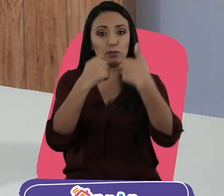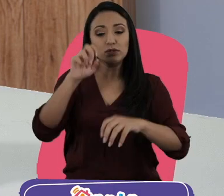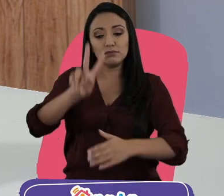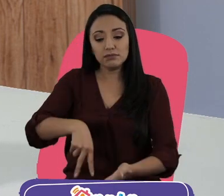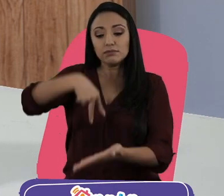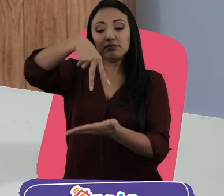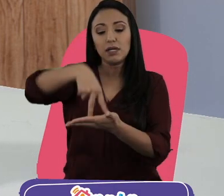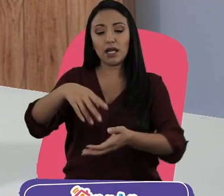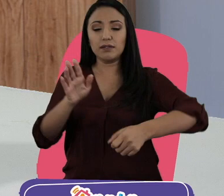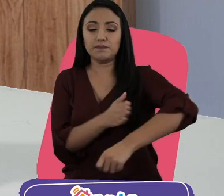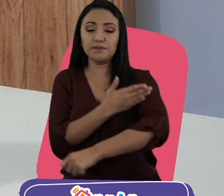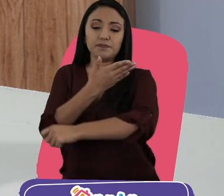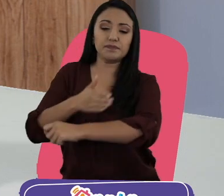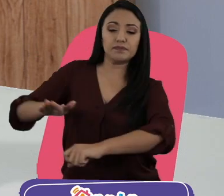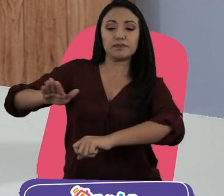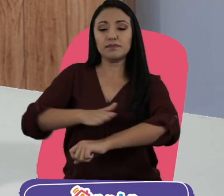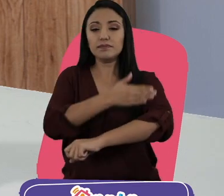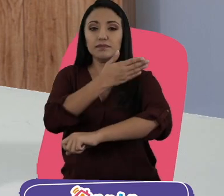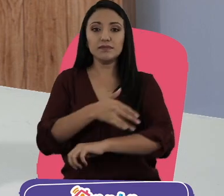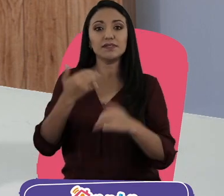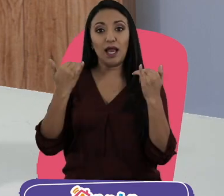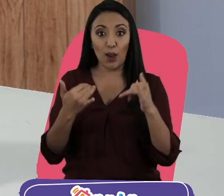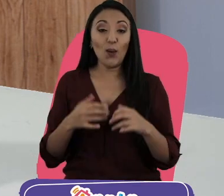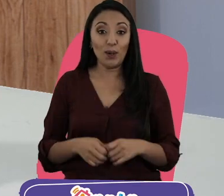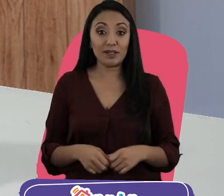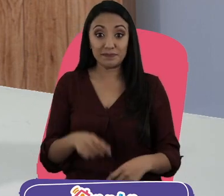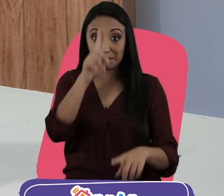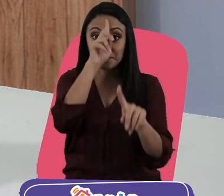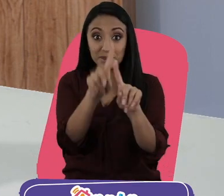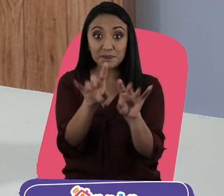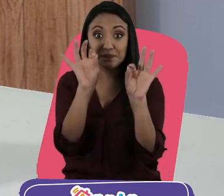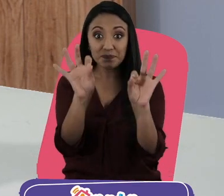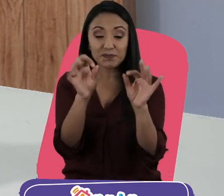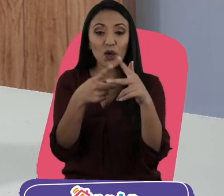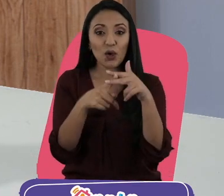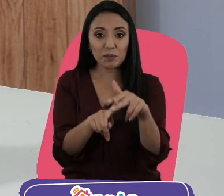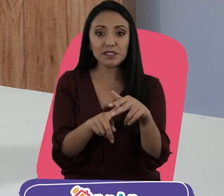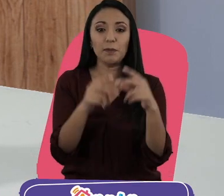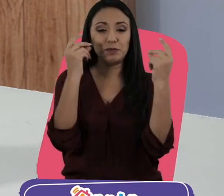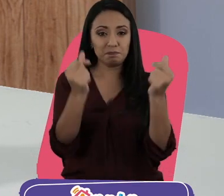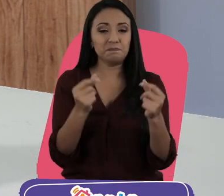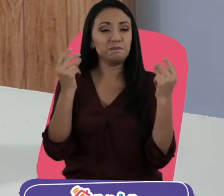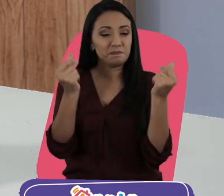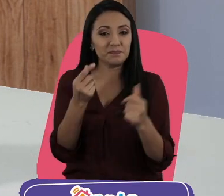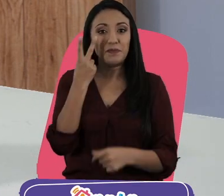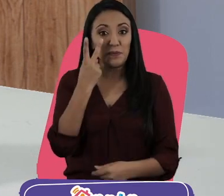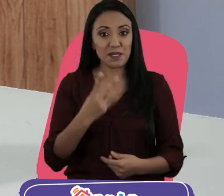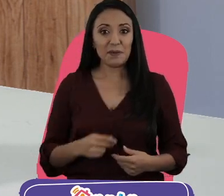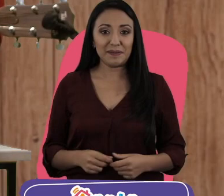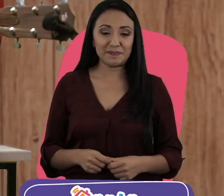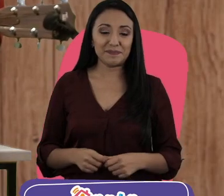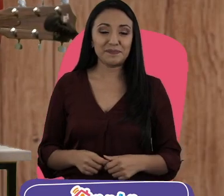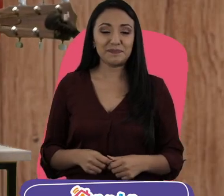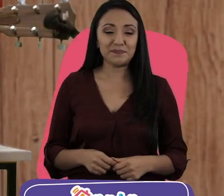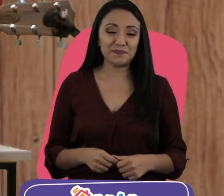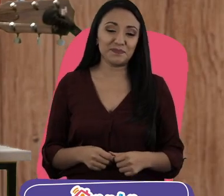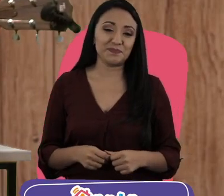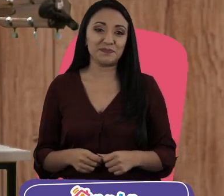nos acompañen con la canción que creamos el día de hoy. ¿De acuerdo? De acuerdo. Estamos listos para empezar. ¡Vamos! ¡Listos!